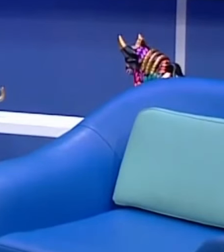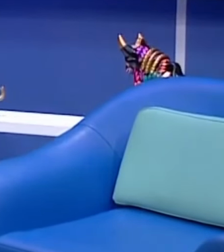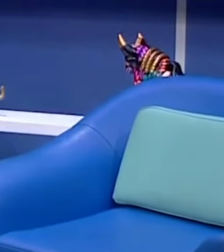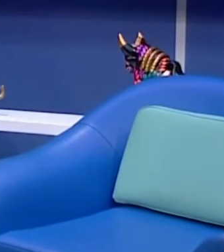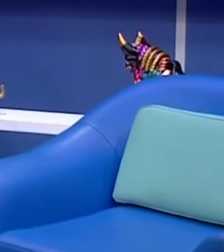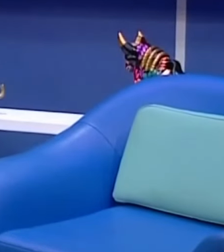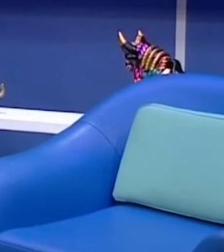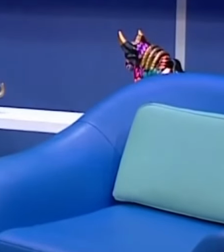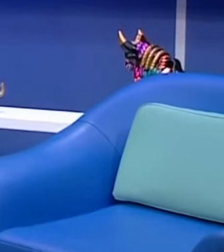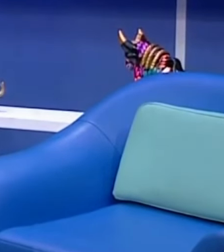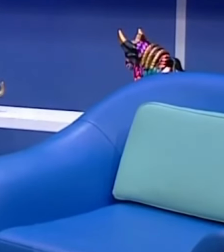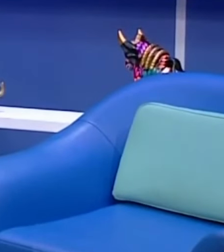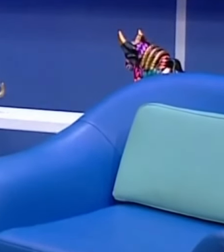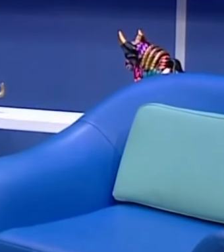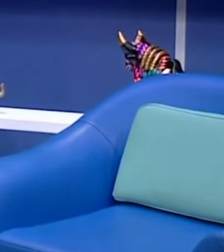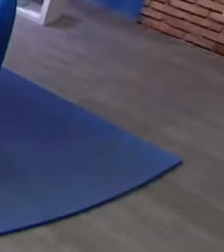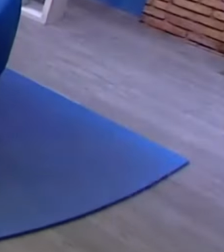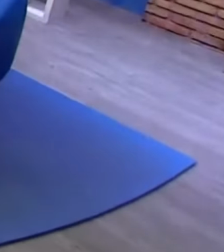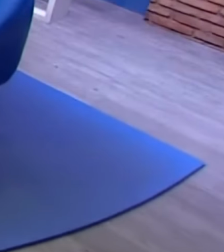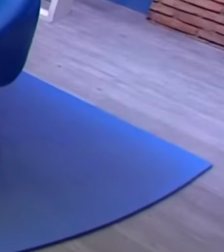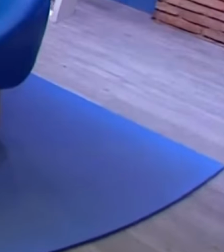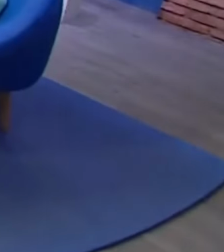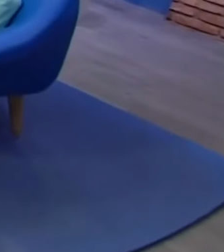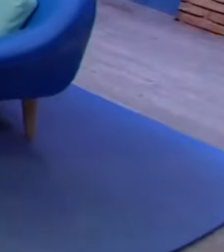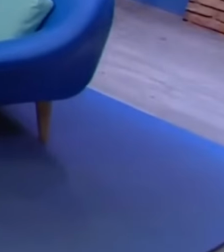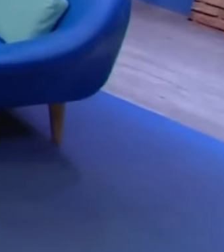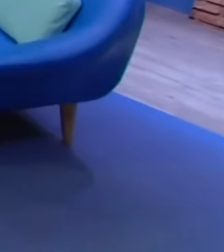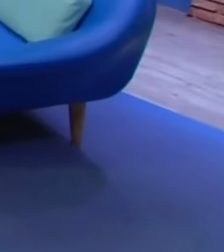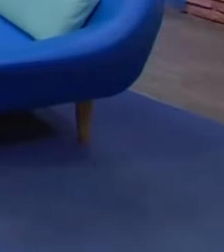esto es Conecta Perú.